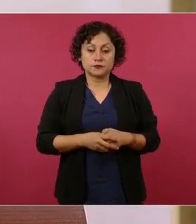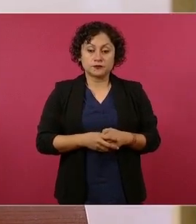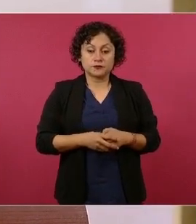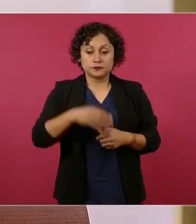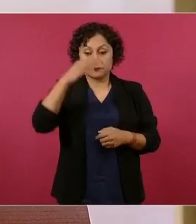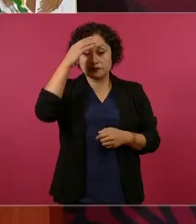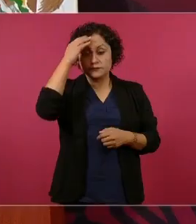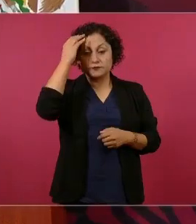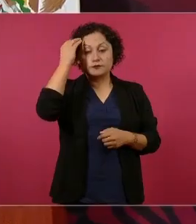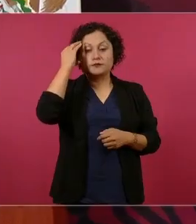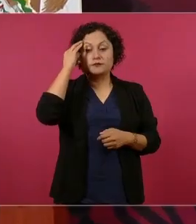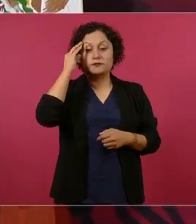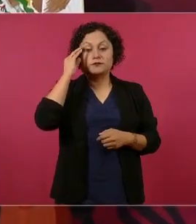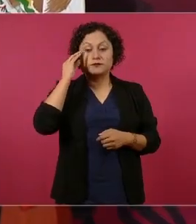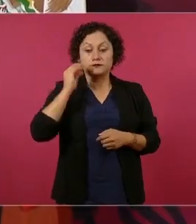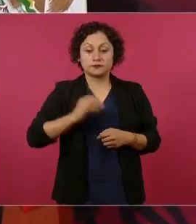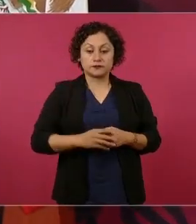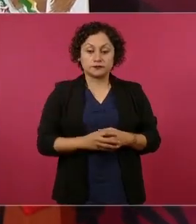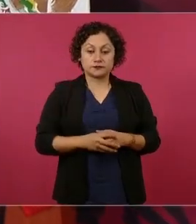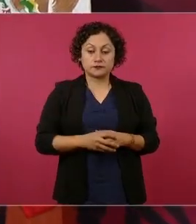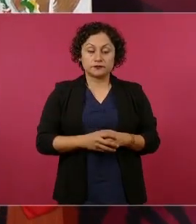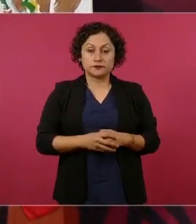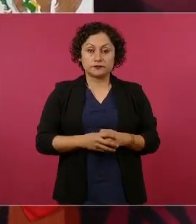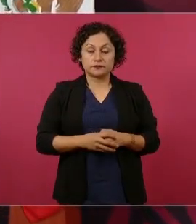pues, además de